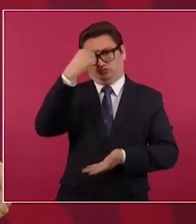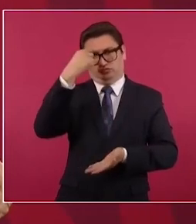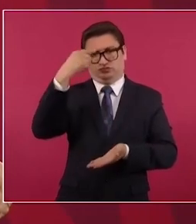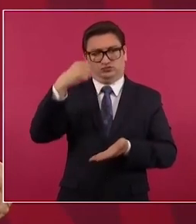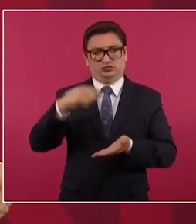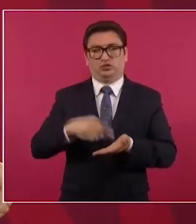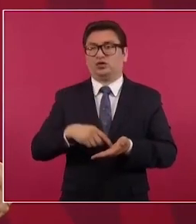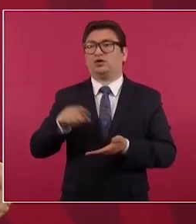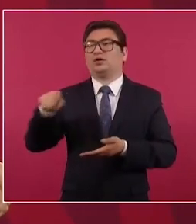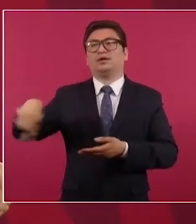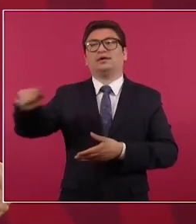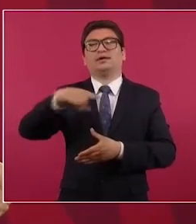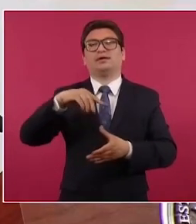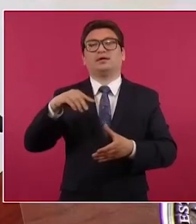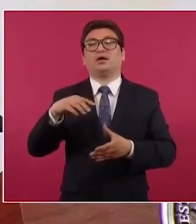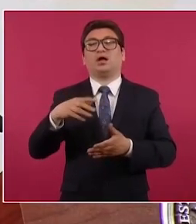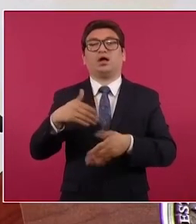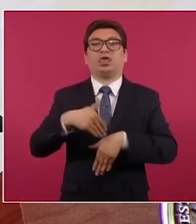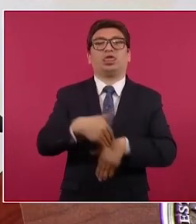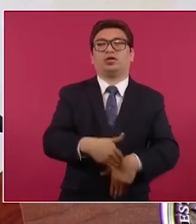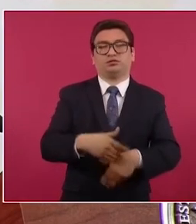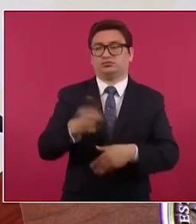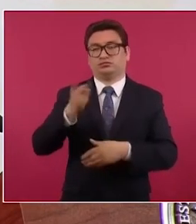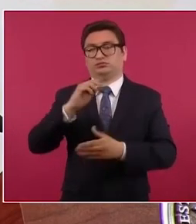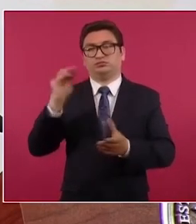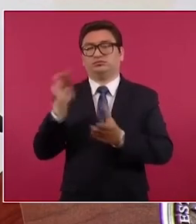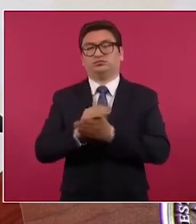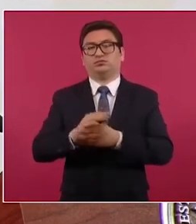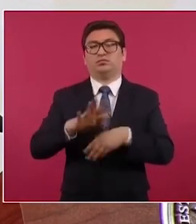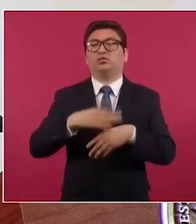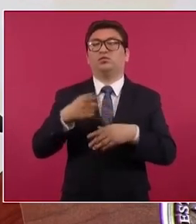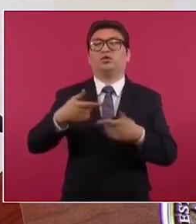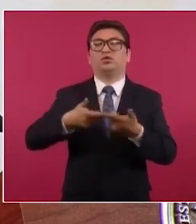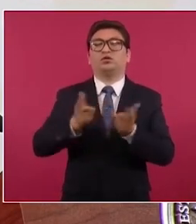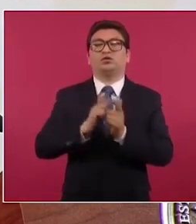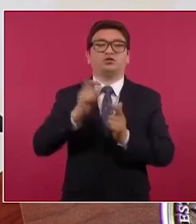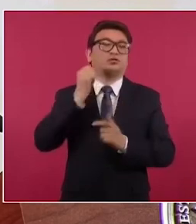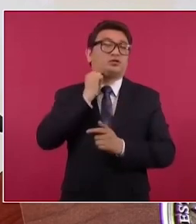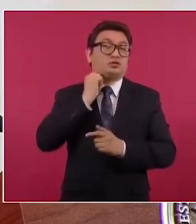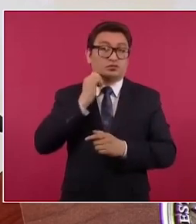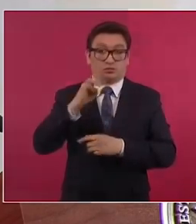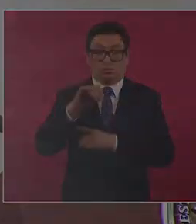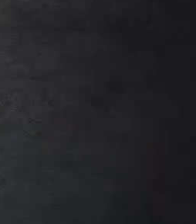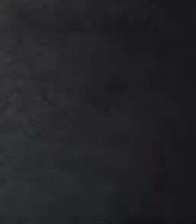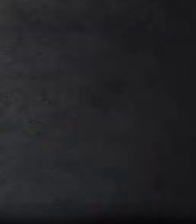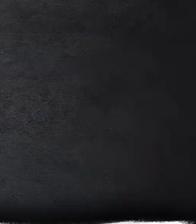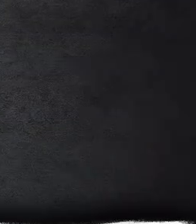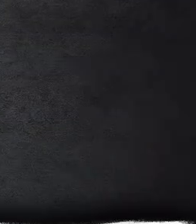que le hagan caso los senadores de Morena. Los senadores en general.